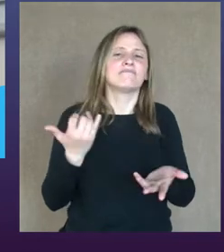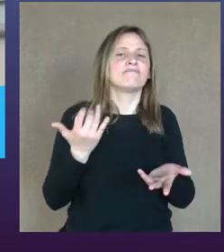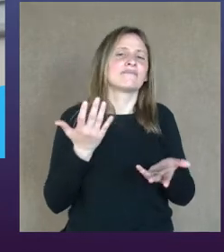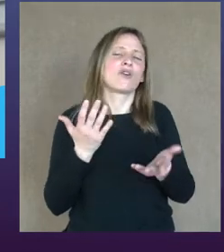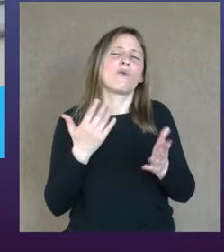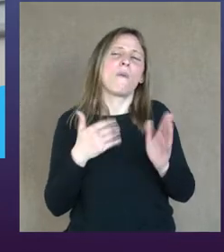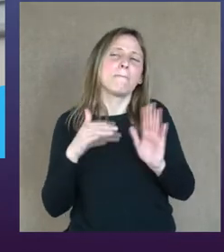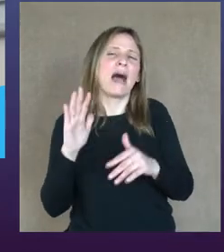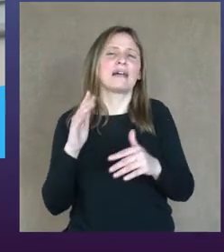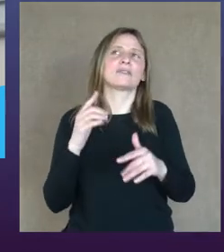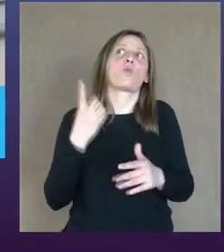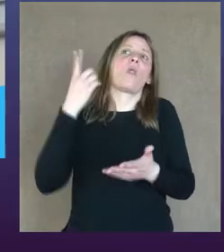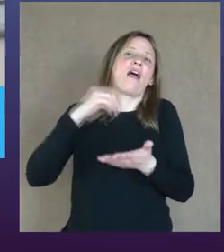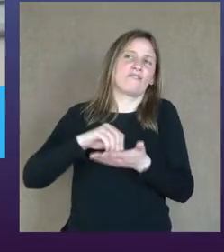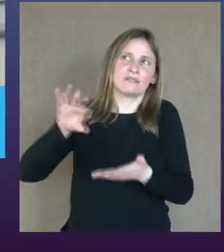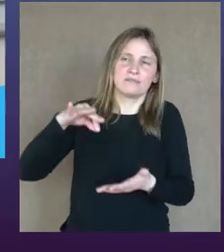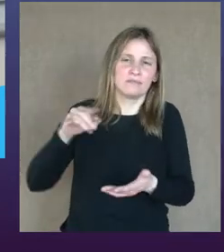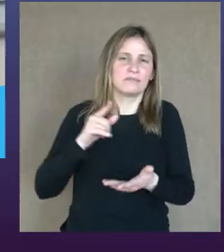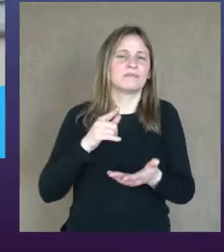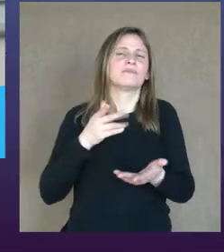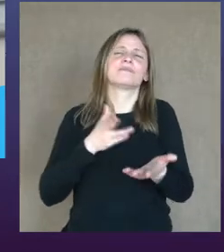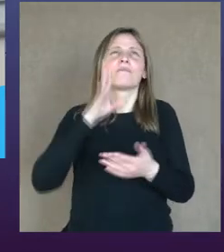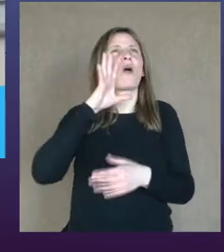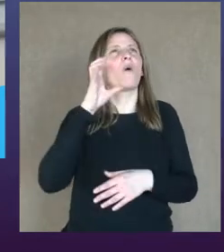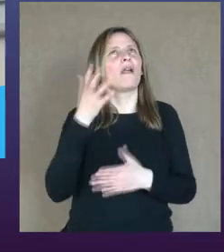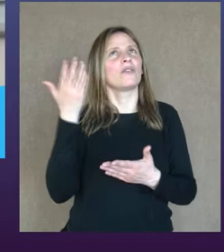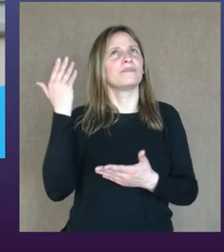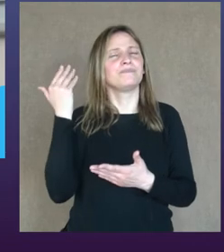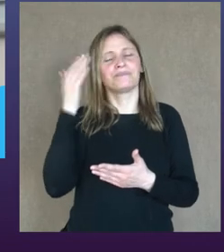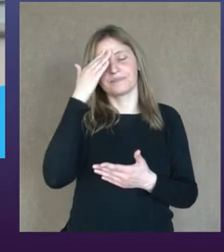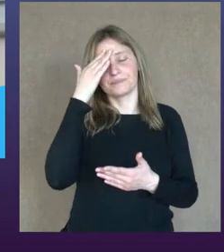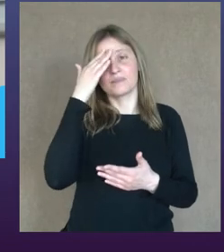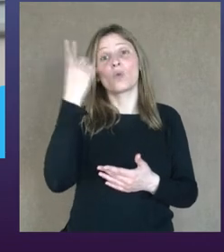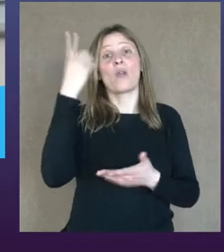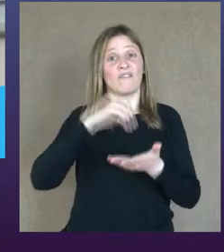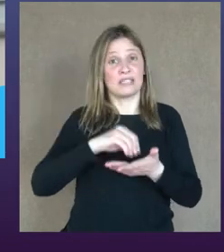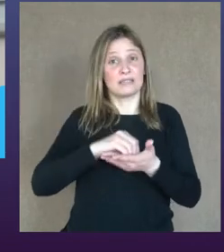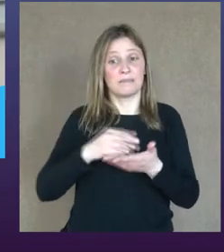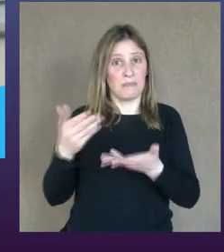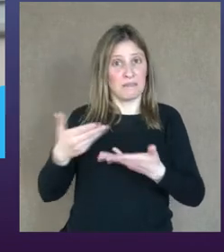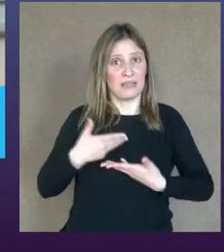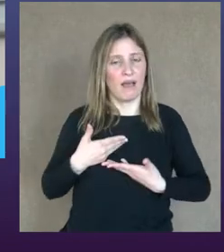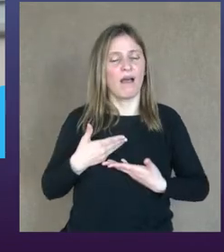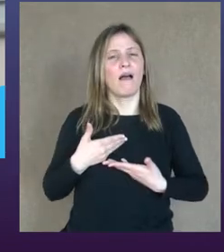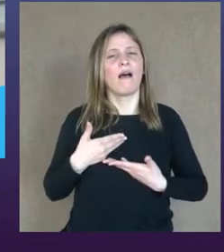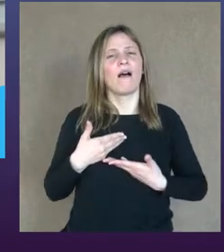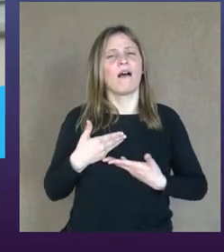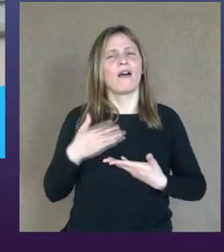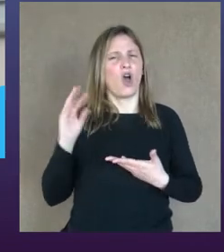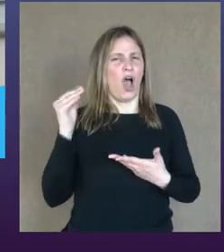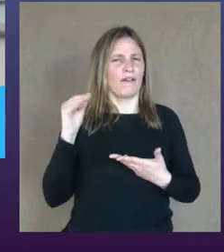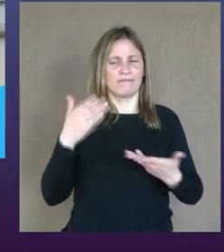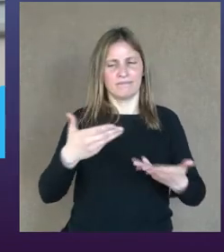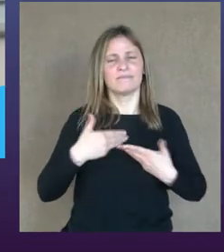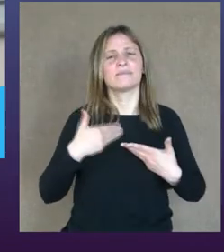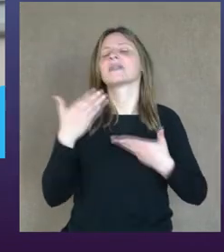Una cosa más extraordinaria, ¿no? Yo me acuerdo que una vez me invitaron a hacer, cuando era jovencita, me invitaron